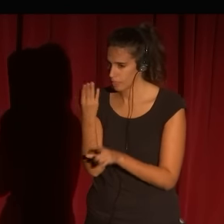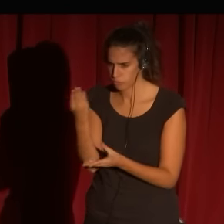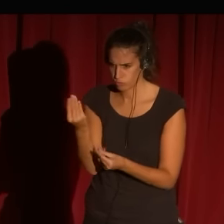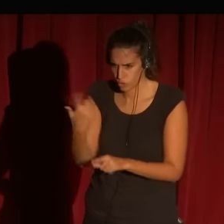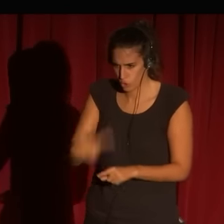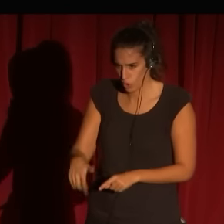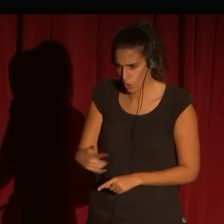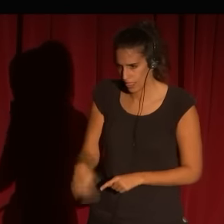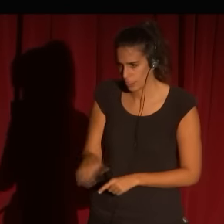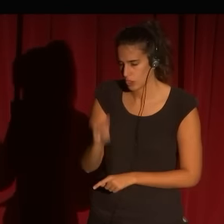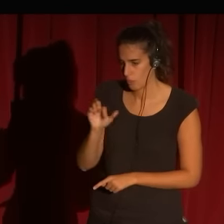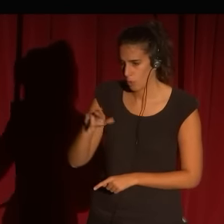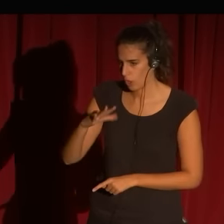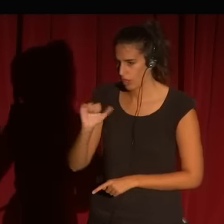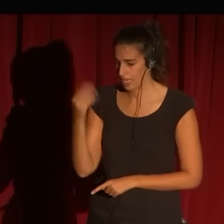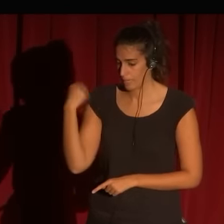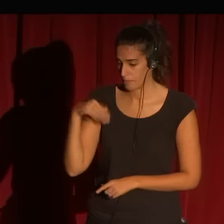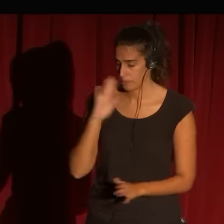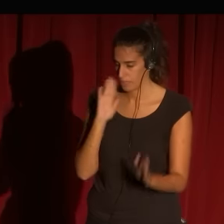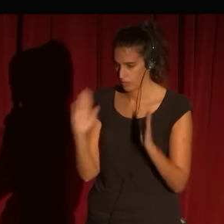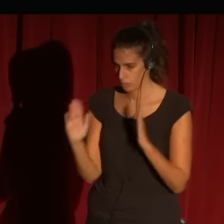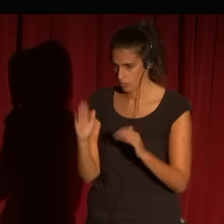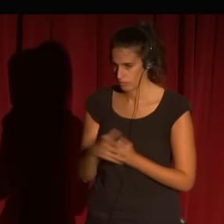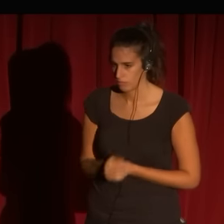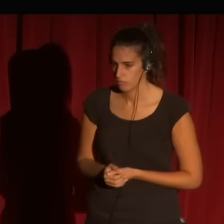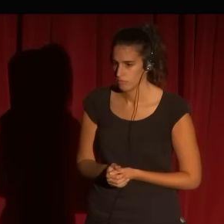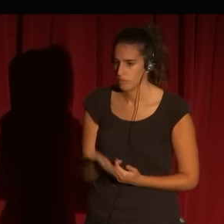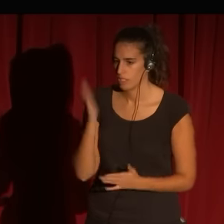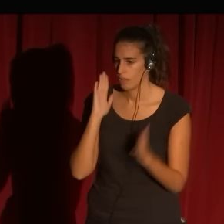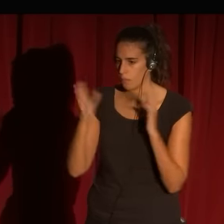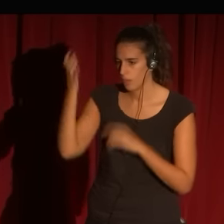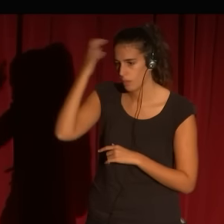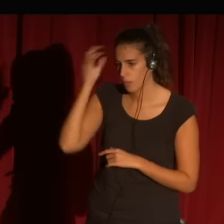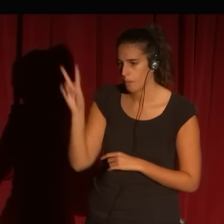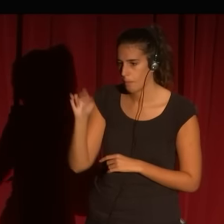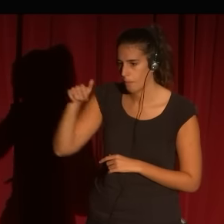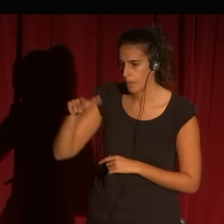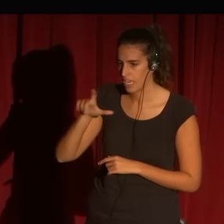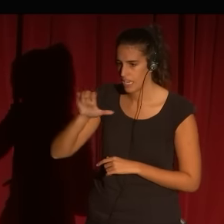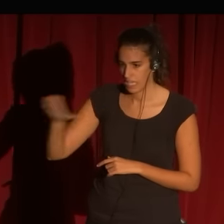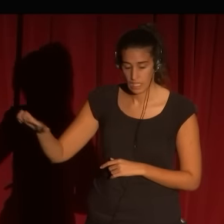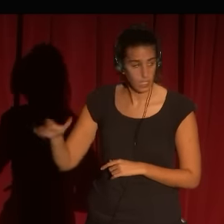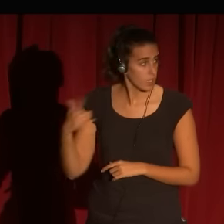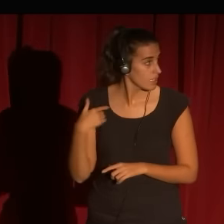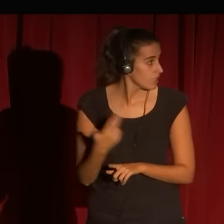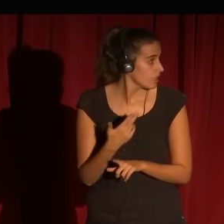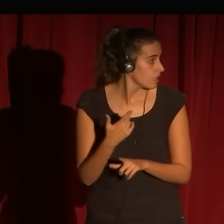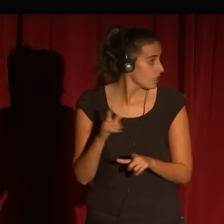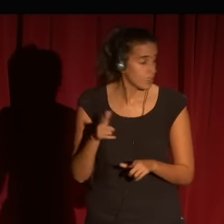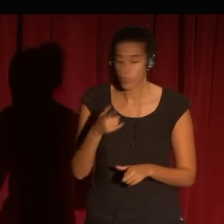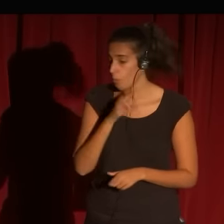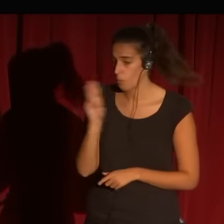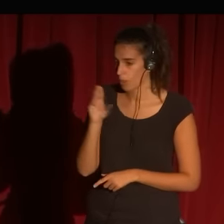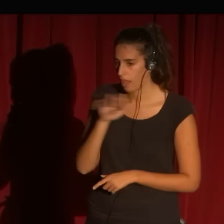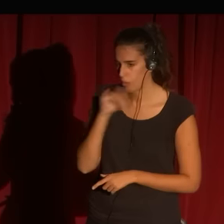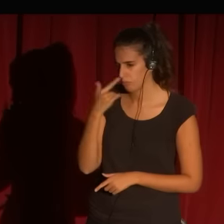objetos de porcelana de esta misma época época del emperador van Lee que es este tipo de porcelana azul que es bastante